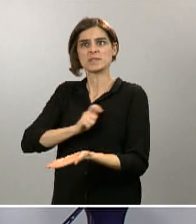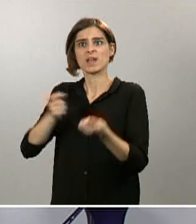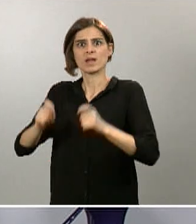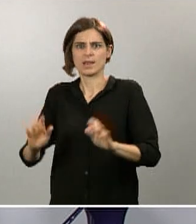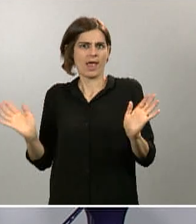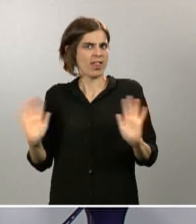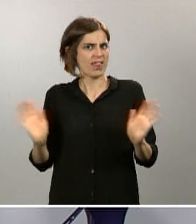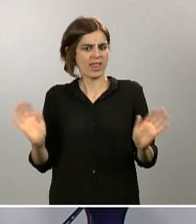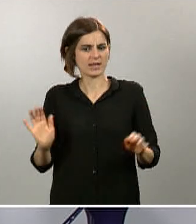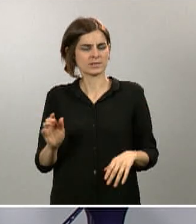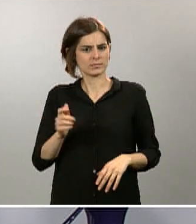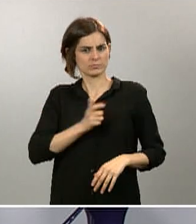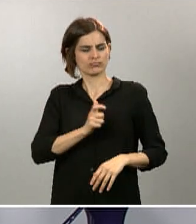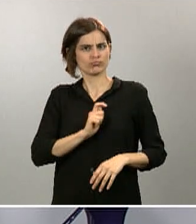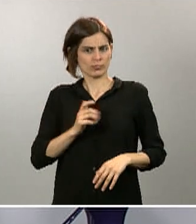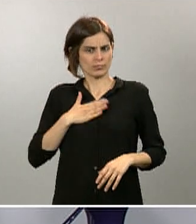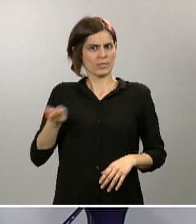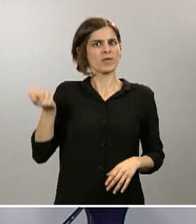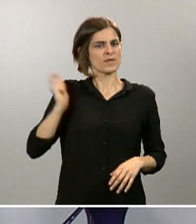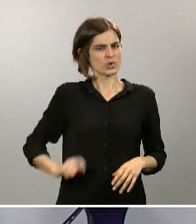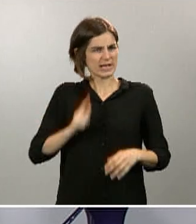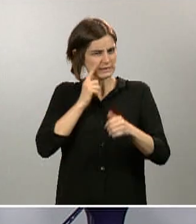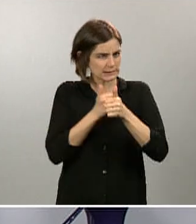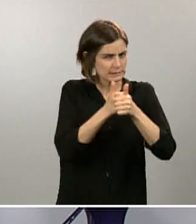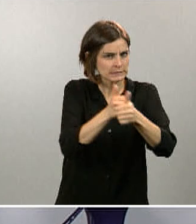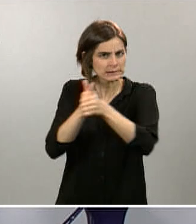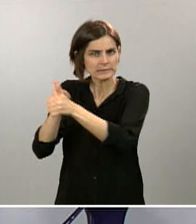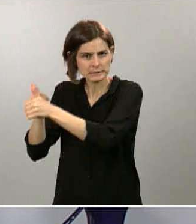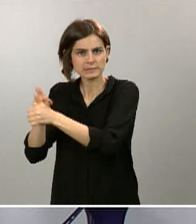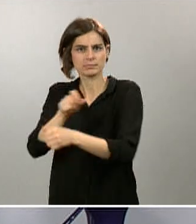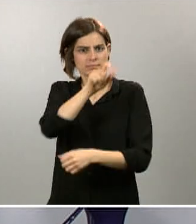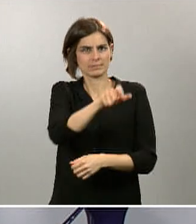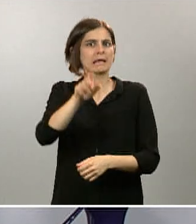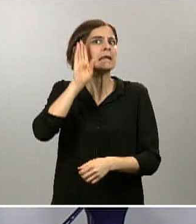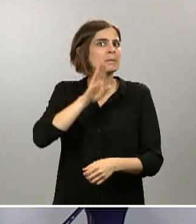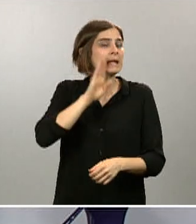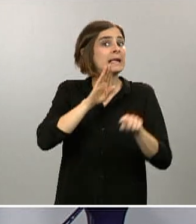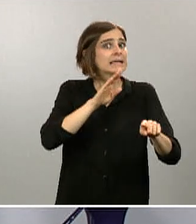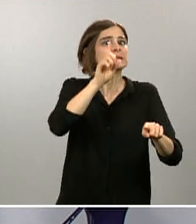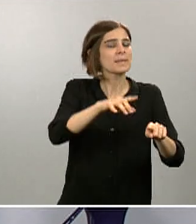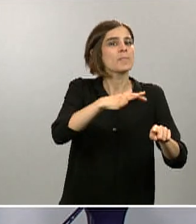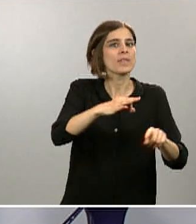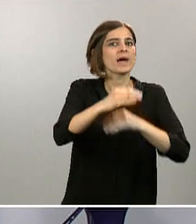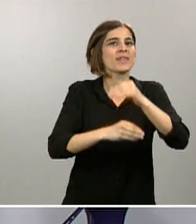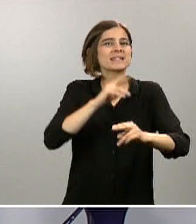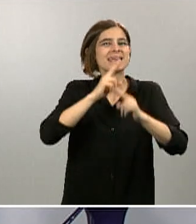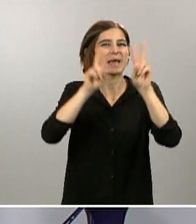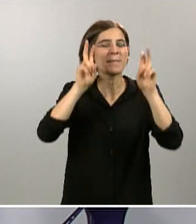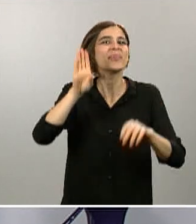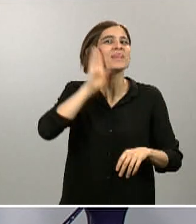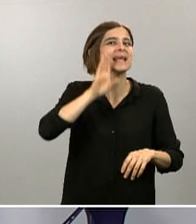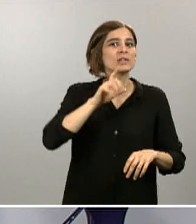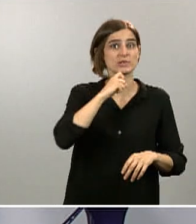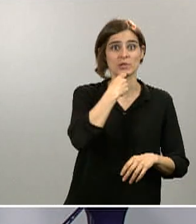persiguiendo criminales, entre los que se incluyen aquellos que pueden cometer delitos de odio, como pueden ser las conductas que